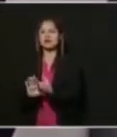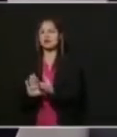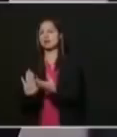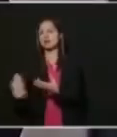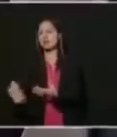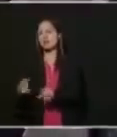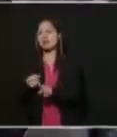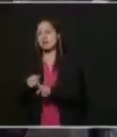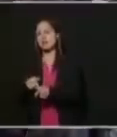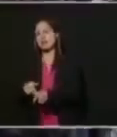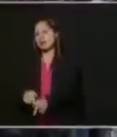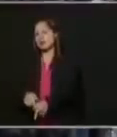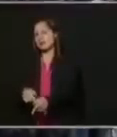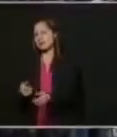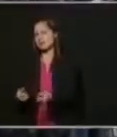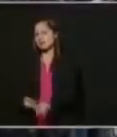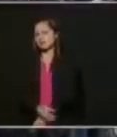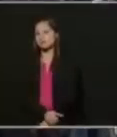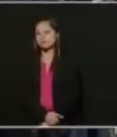cuestas.